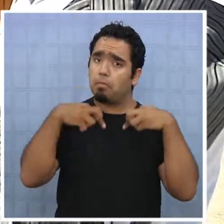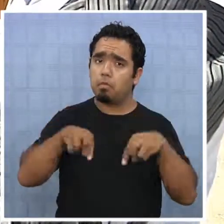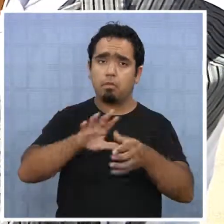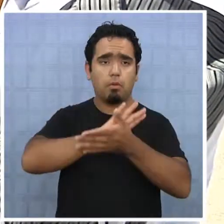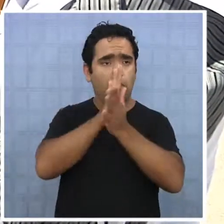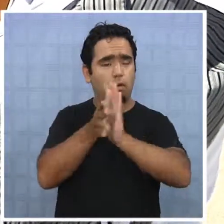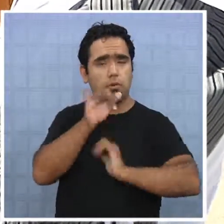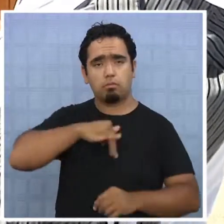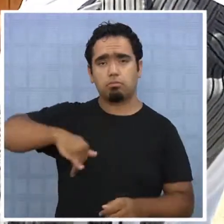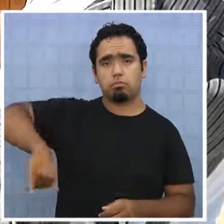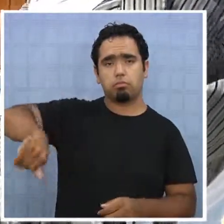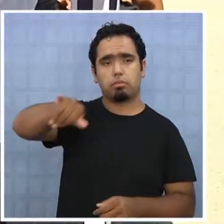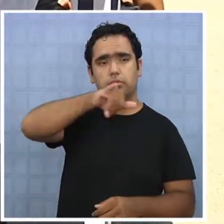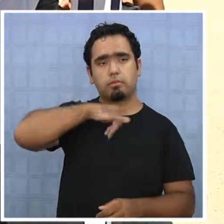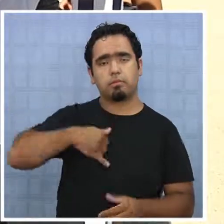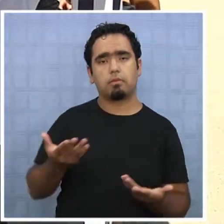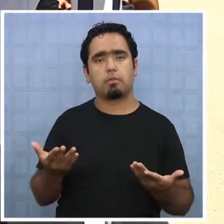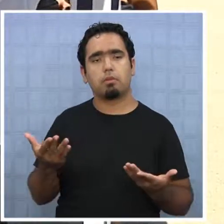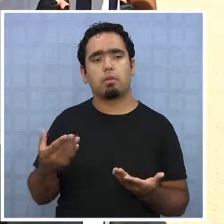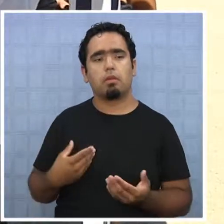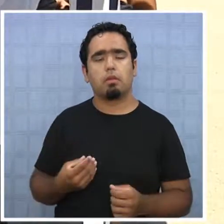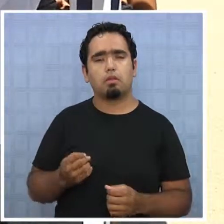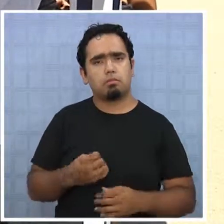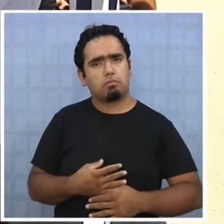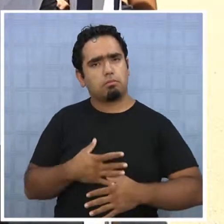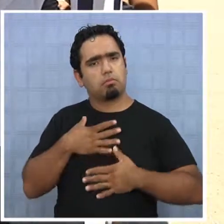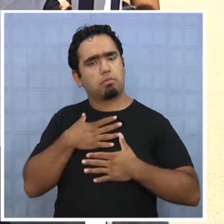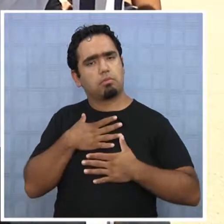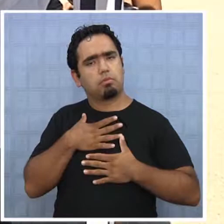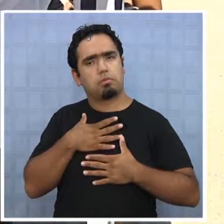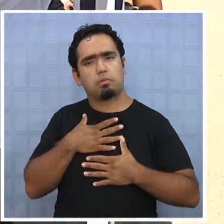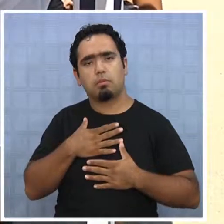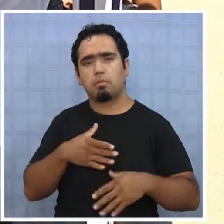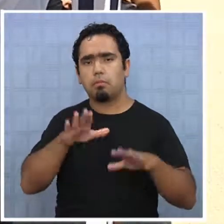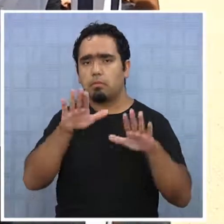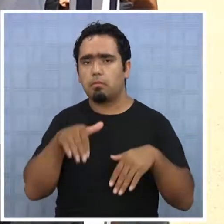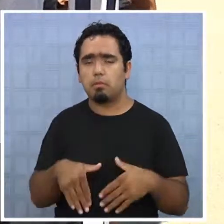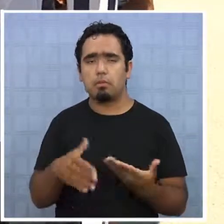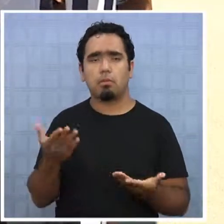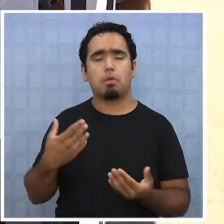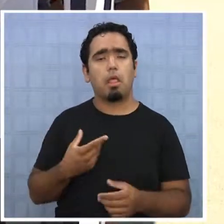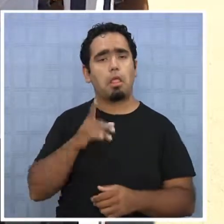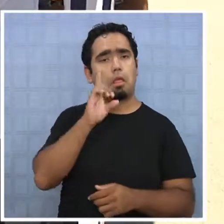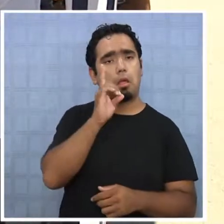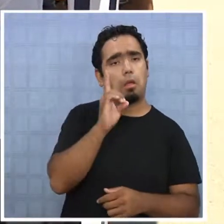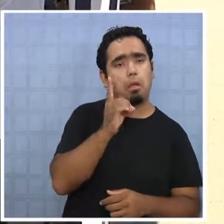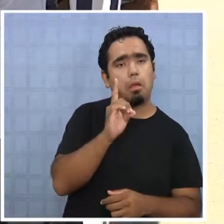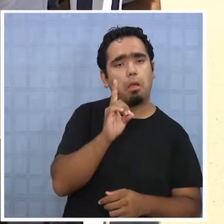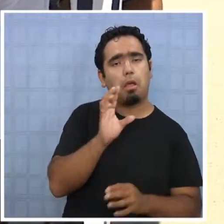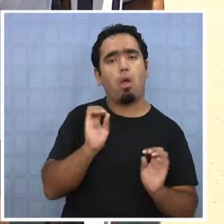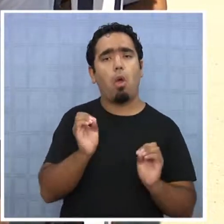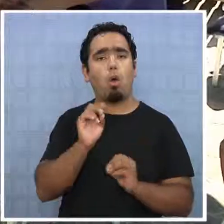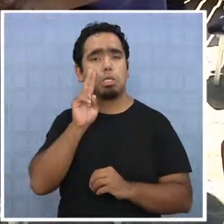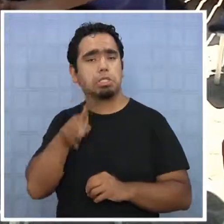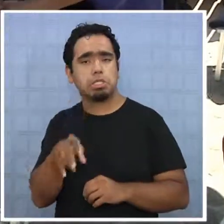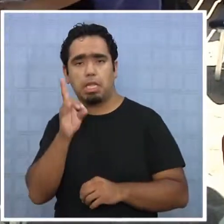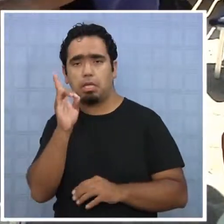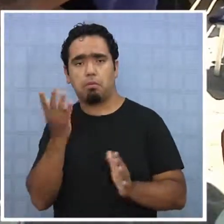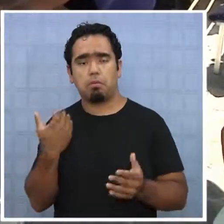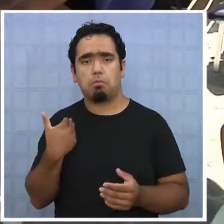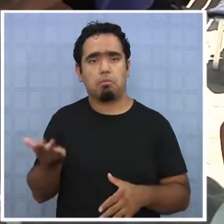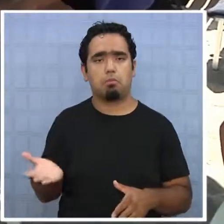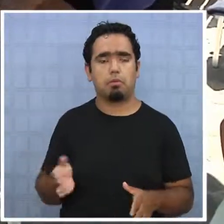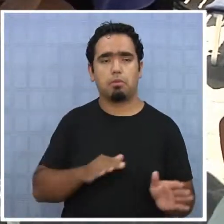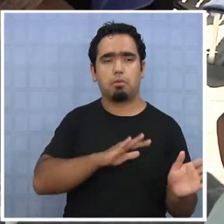mismas oportunidades que otra persona. O sea, la sensación es la misma que yo creo que una persona así con una discapacidad a que no